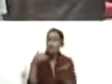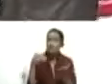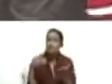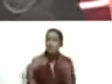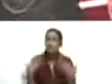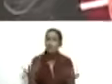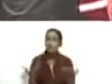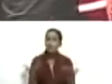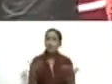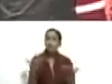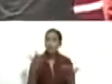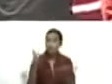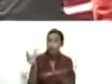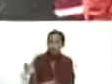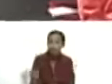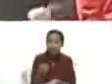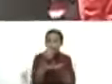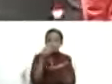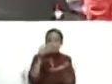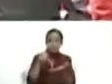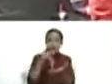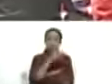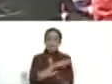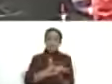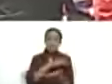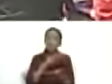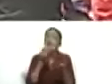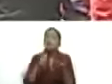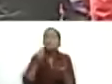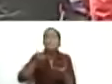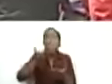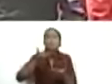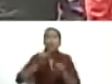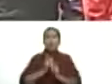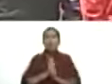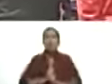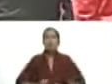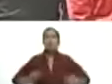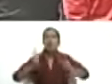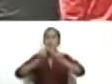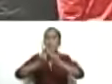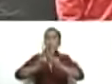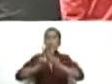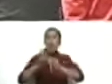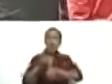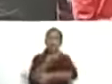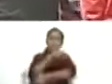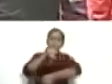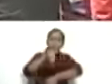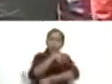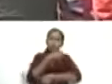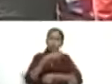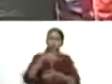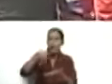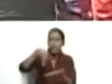que ver con el rescate de nuestros valores, de nuestra música, nuestros cantos, nuestro